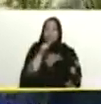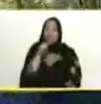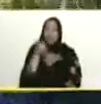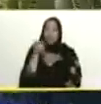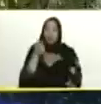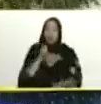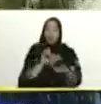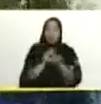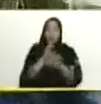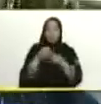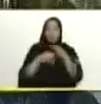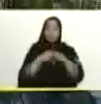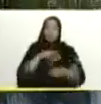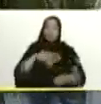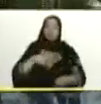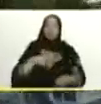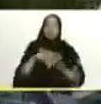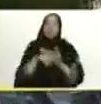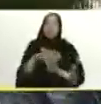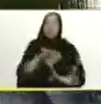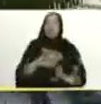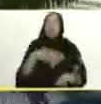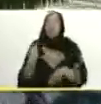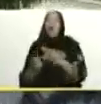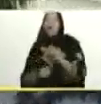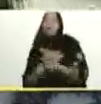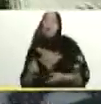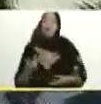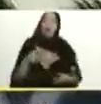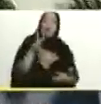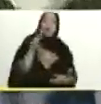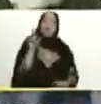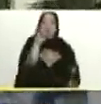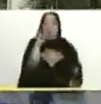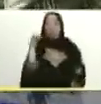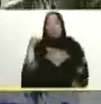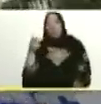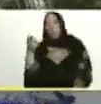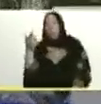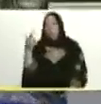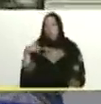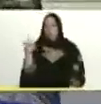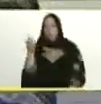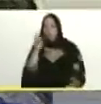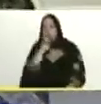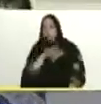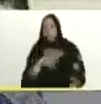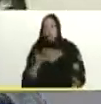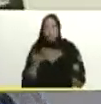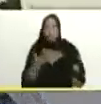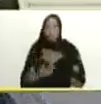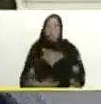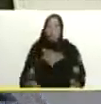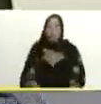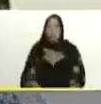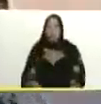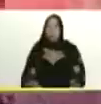rastrera? ¿Dónde y cómo están 21 años después? Y nos respondimos,